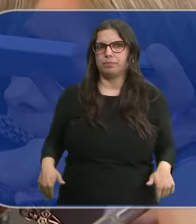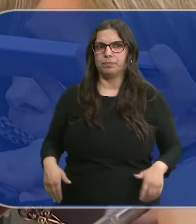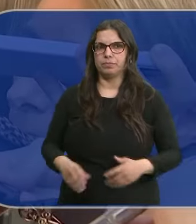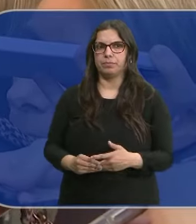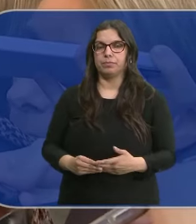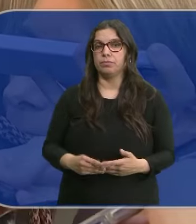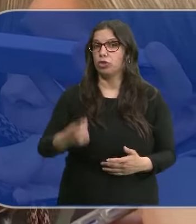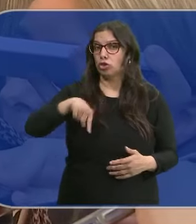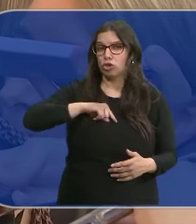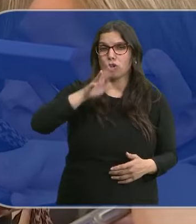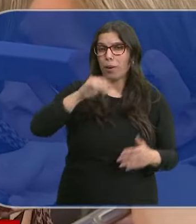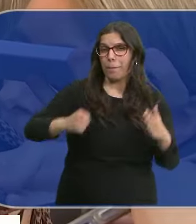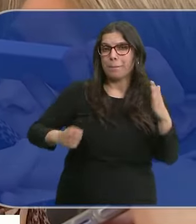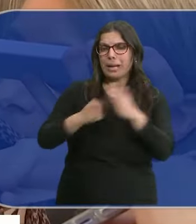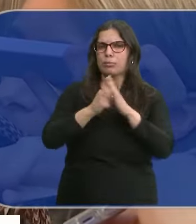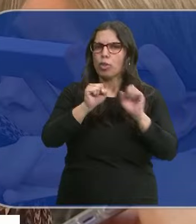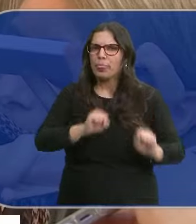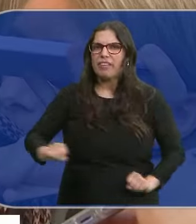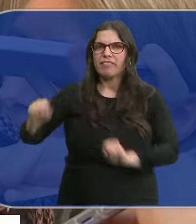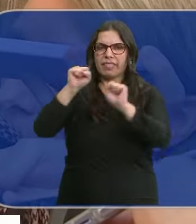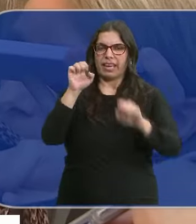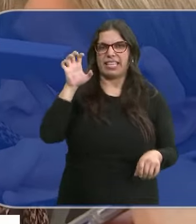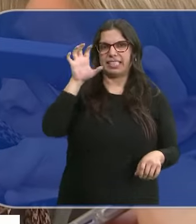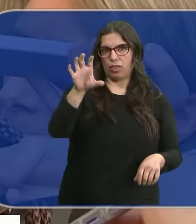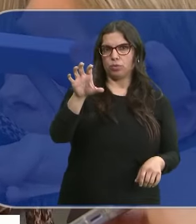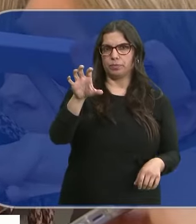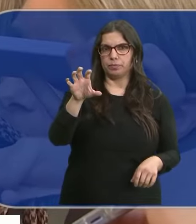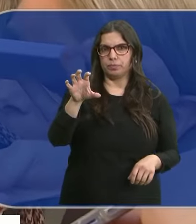Más que nunca vamos a defender al Estado